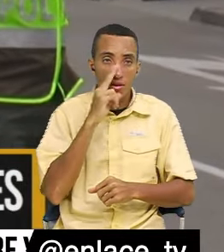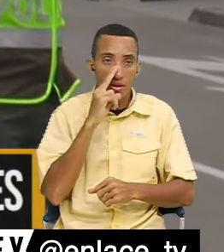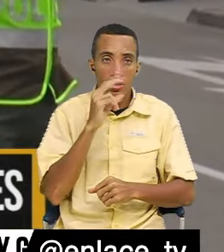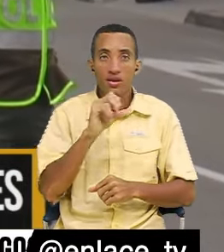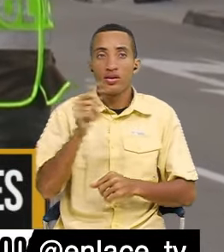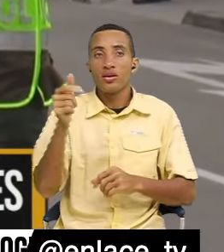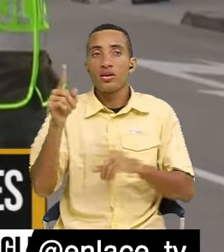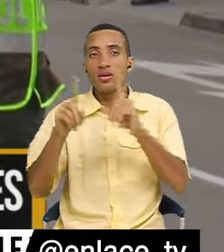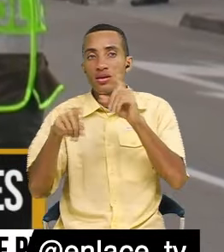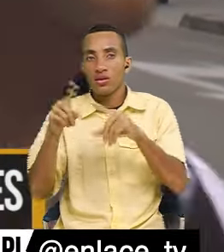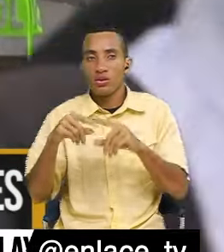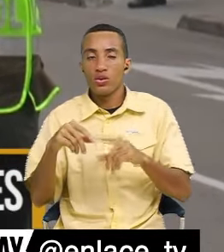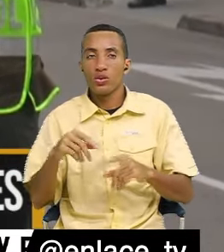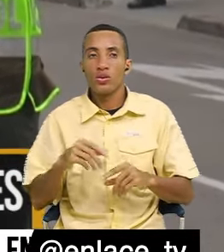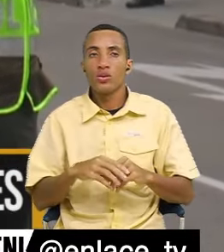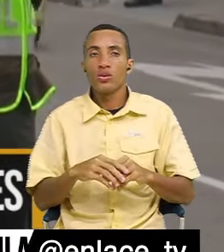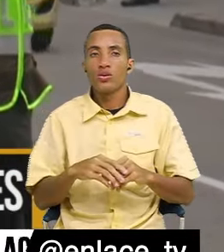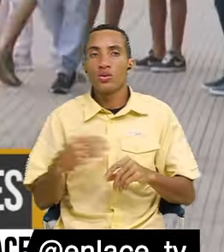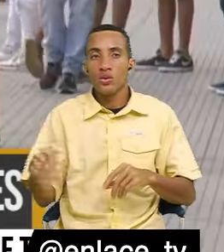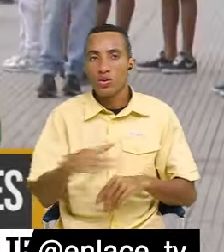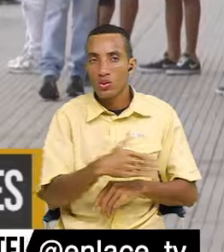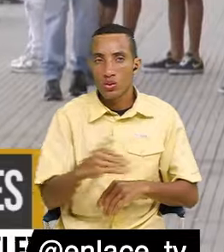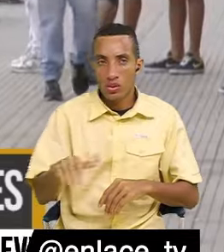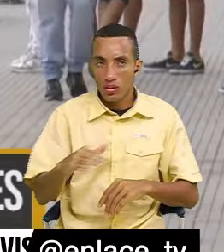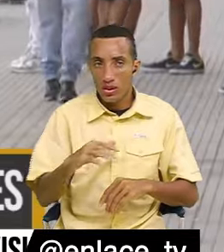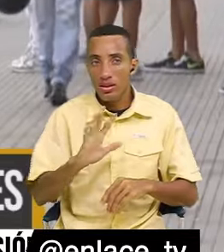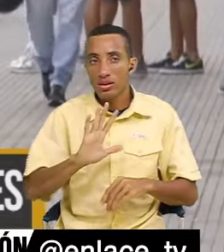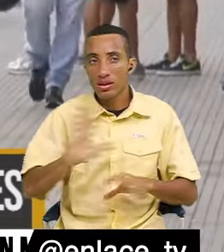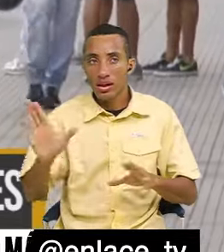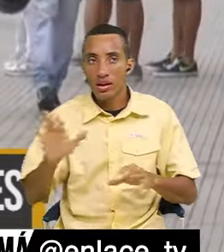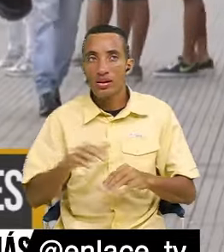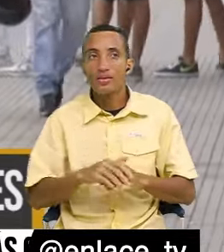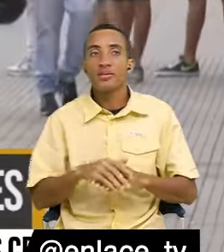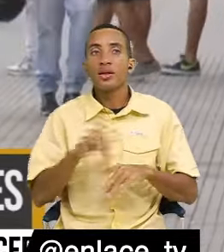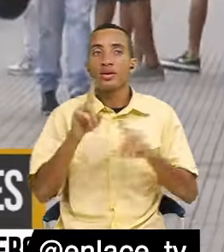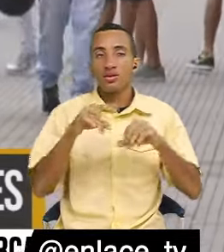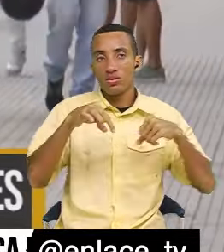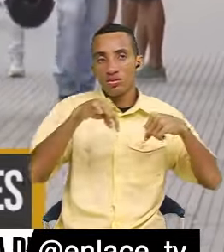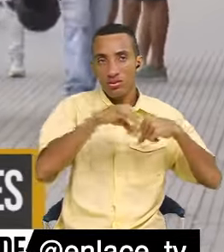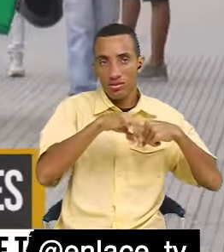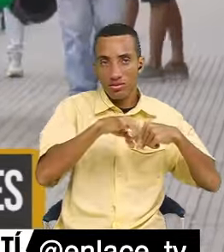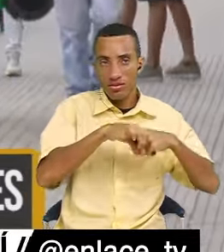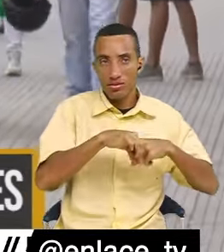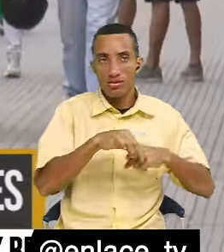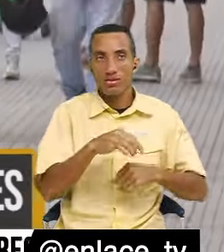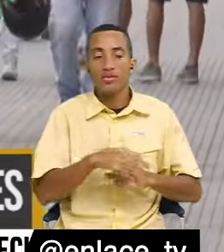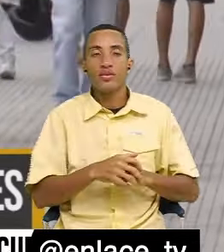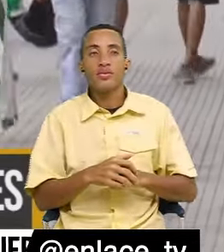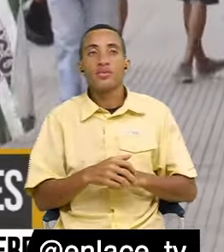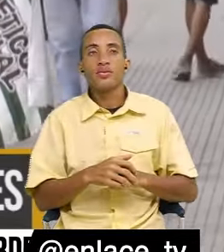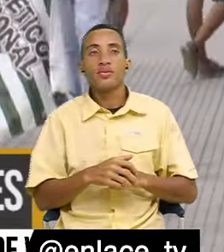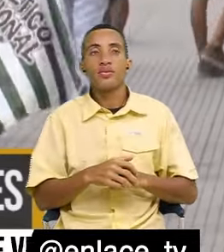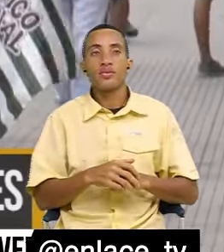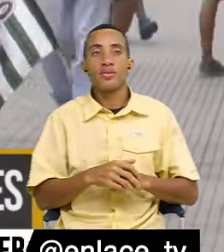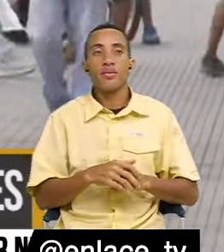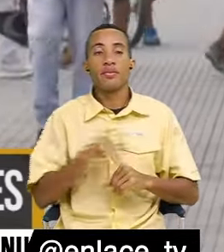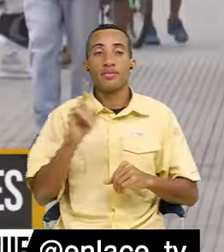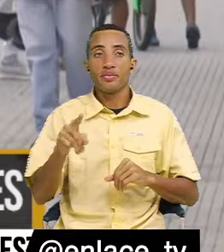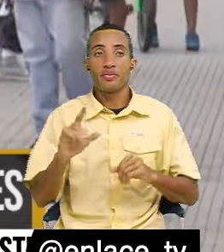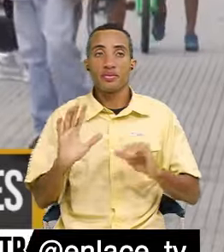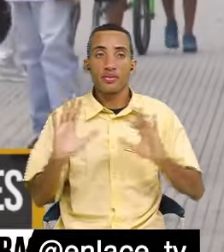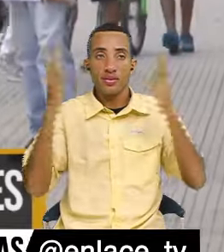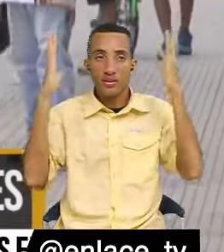sus jugadores que ya militaron en Alianza Petrolera, y por tal motivo, pues esa fiesta es